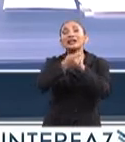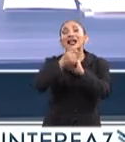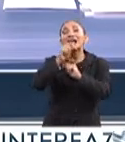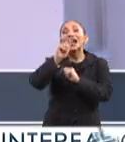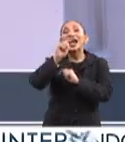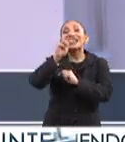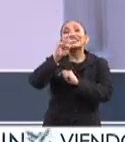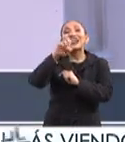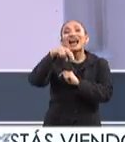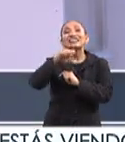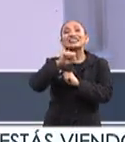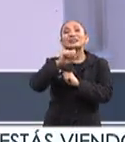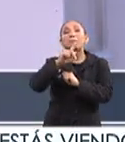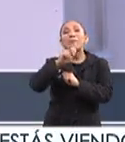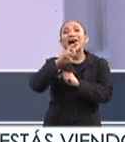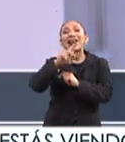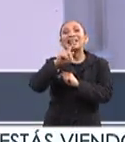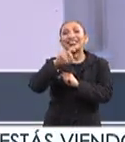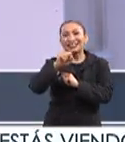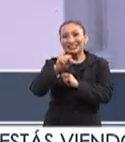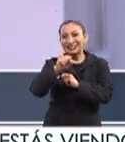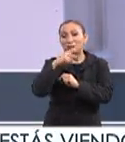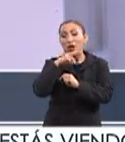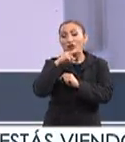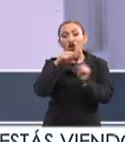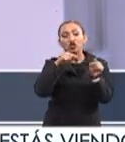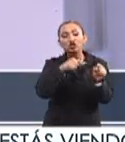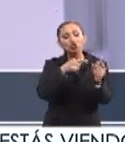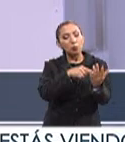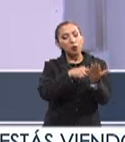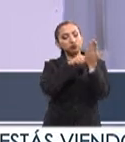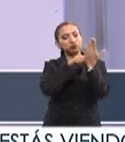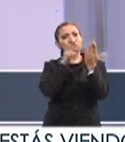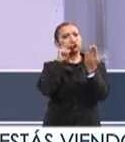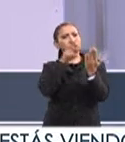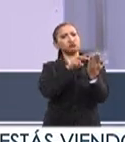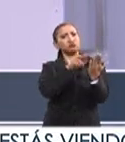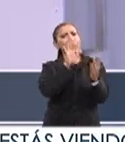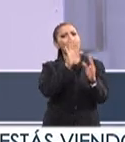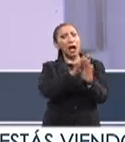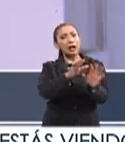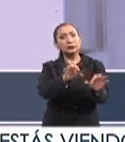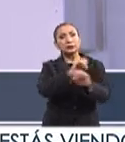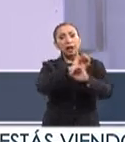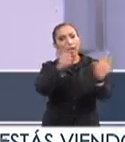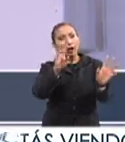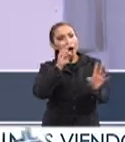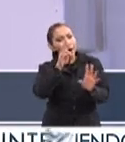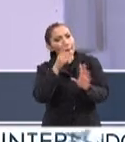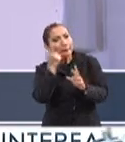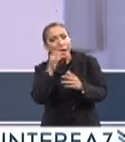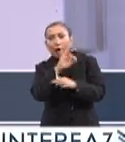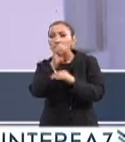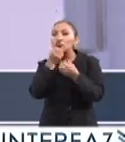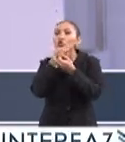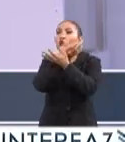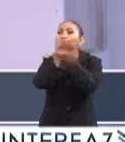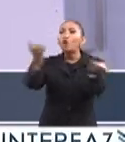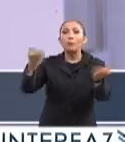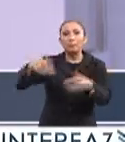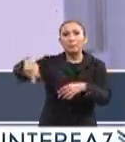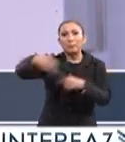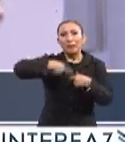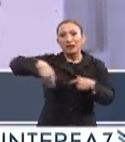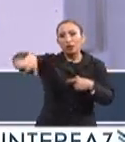transparentes, porque es darles la voz, pero ya una voz que pueda ser más clara para llegar a todos esos